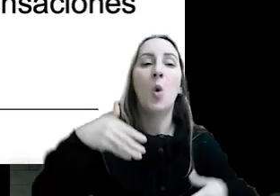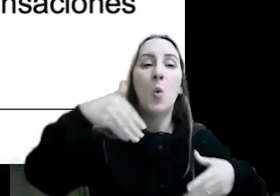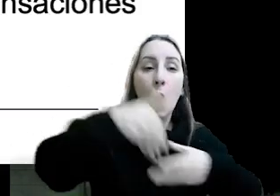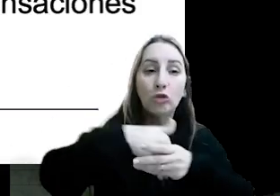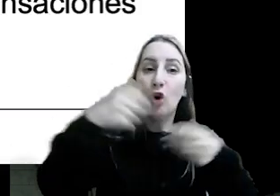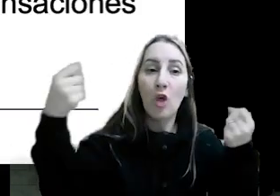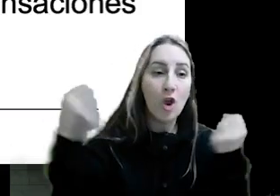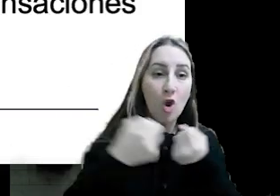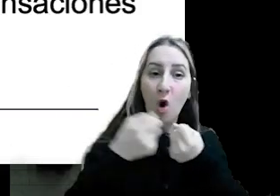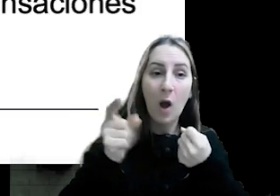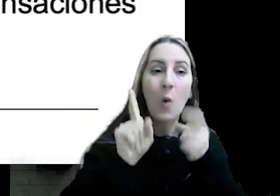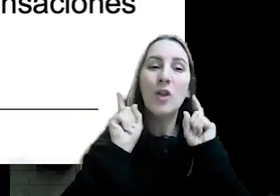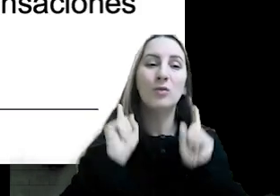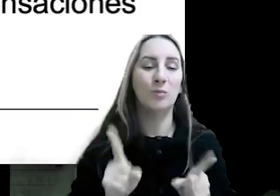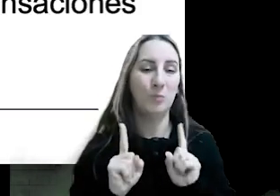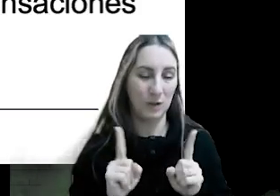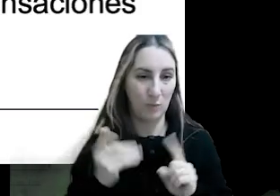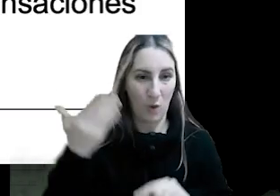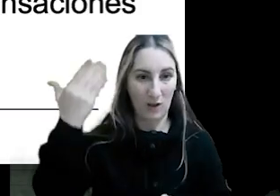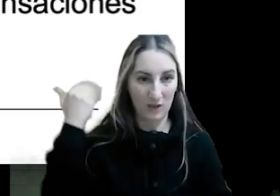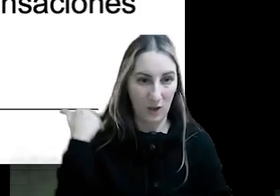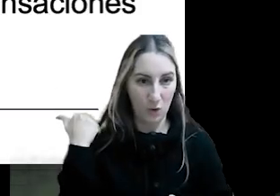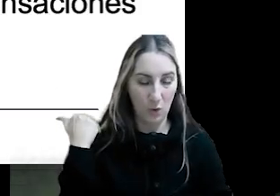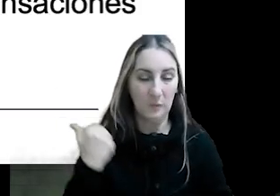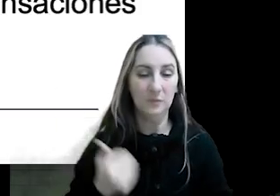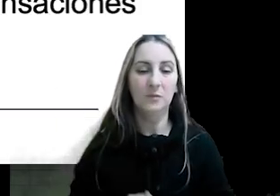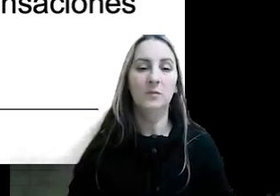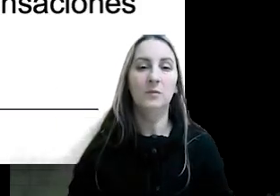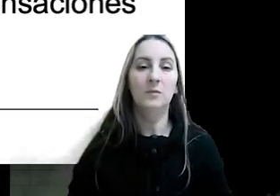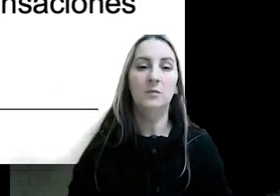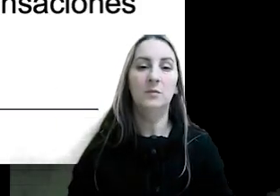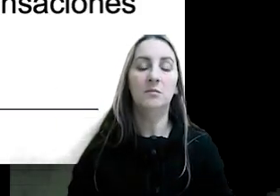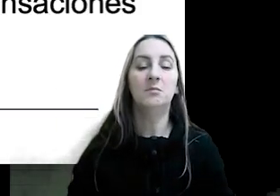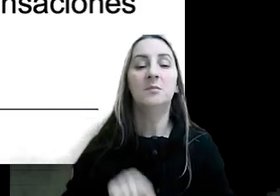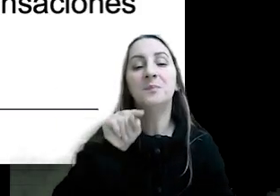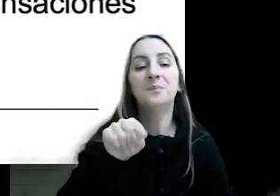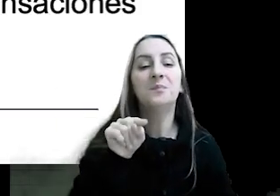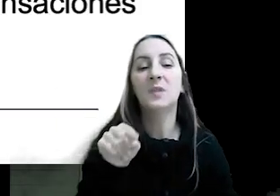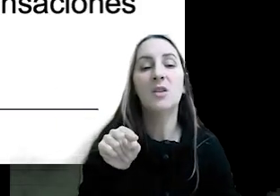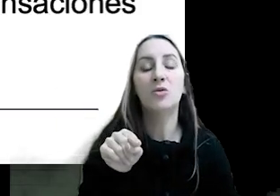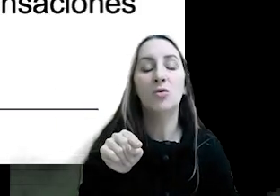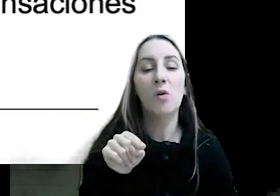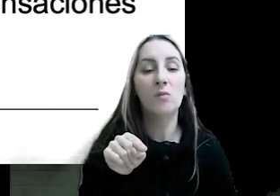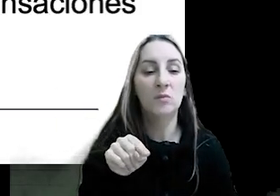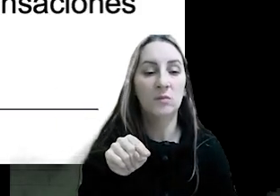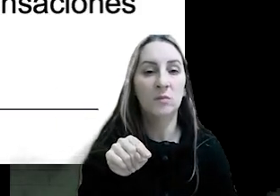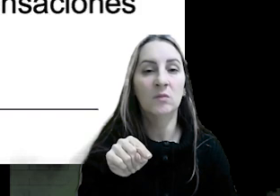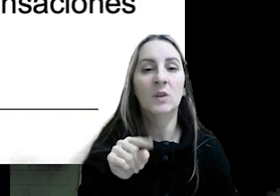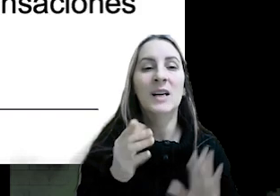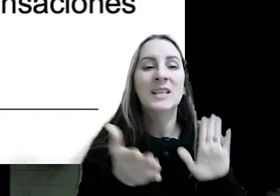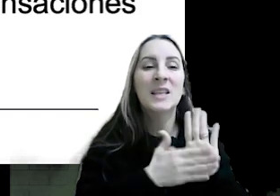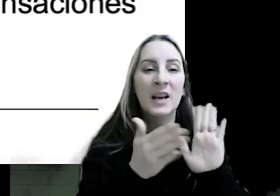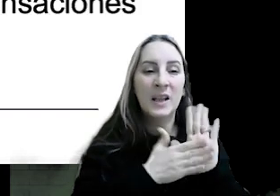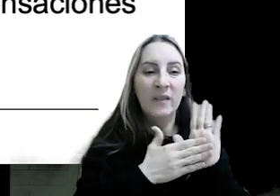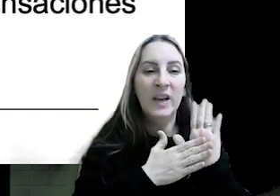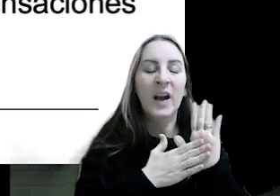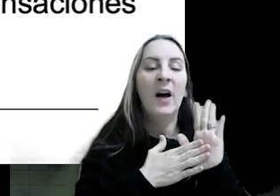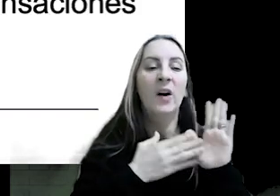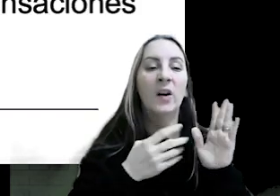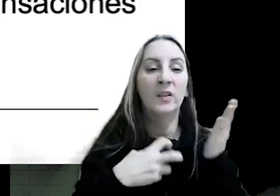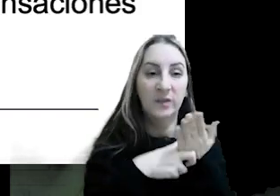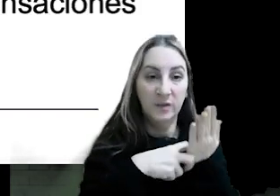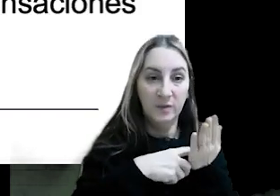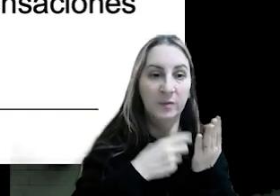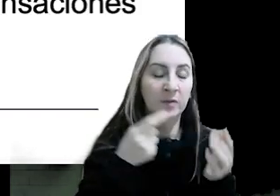mismo. En este caso, esto no surgió por medio de un certificado fiscal para contratar, sino que